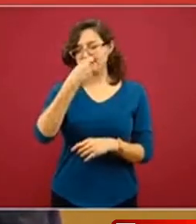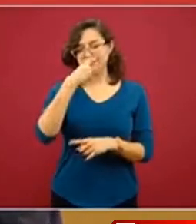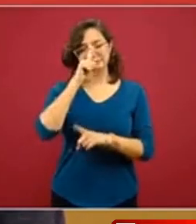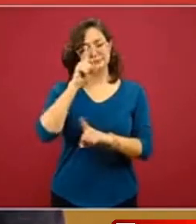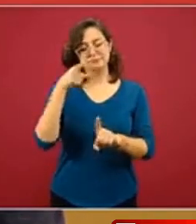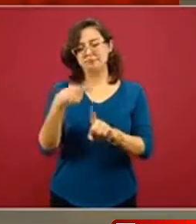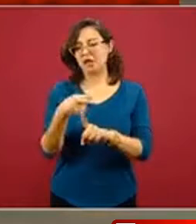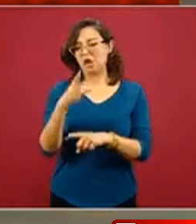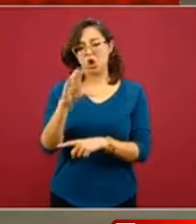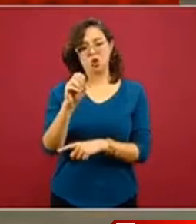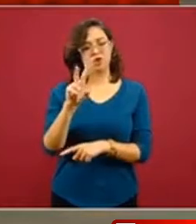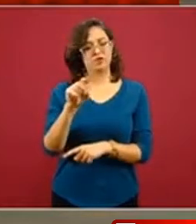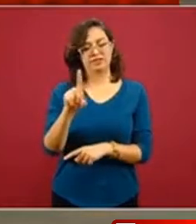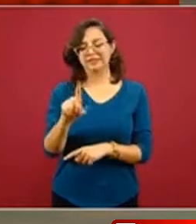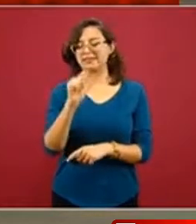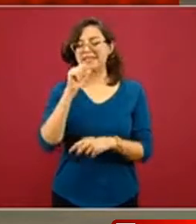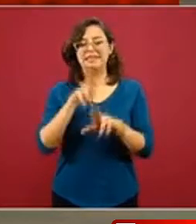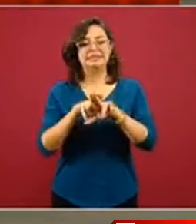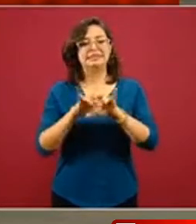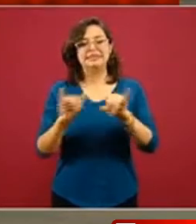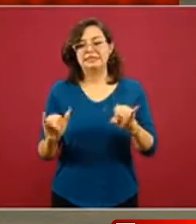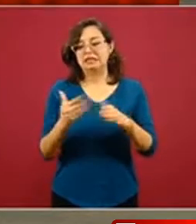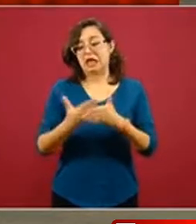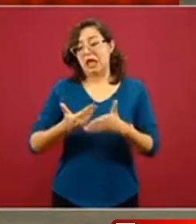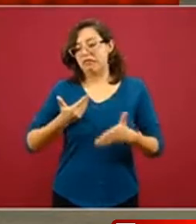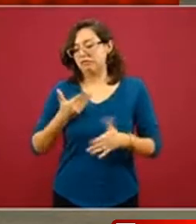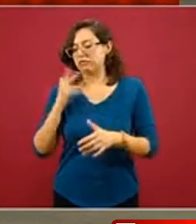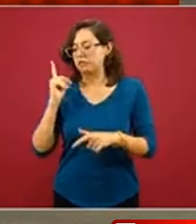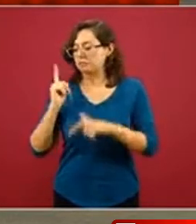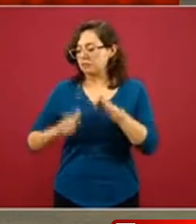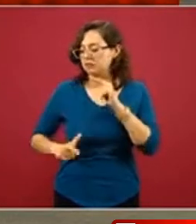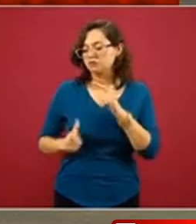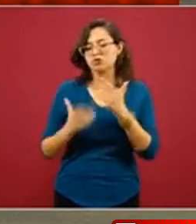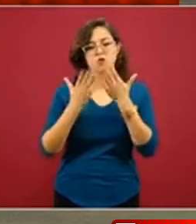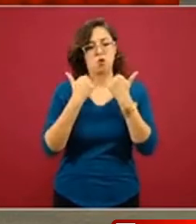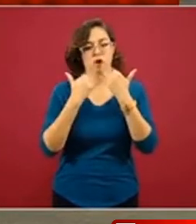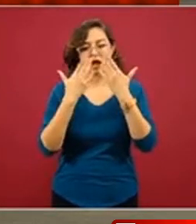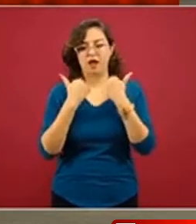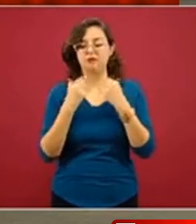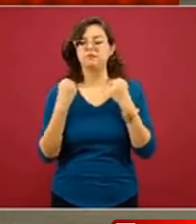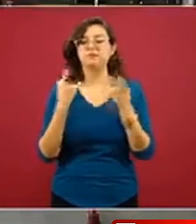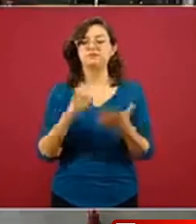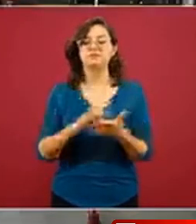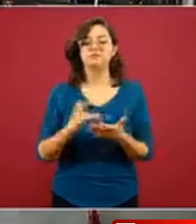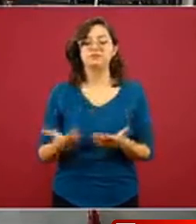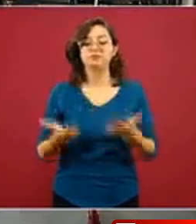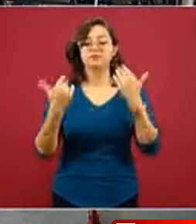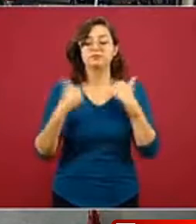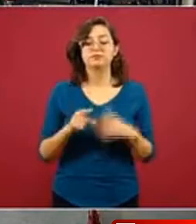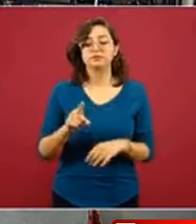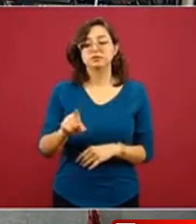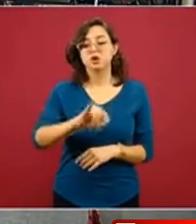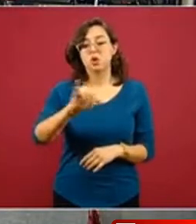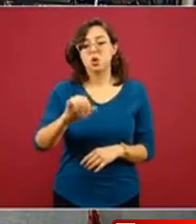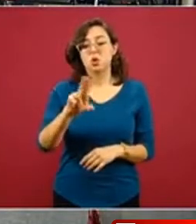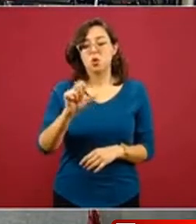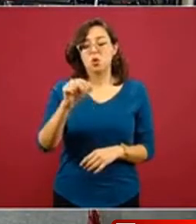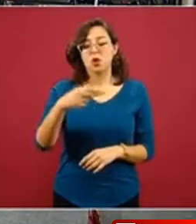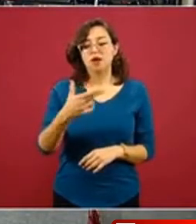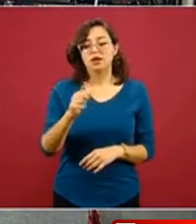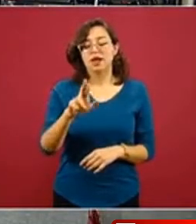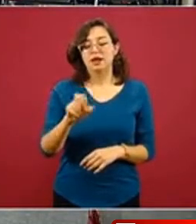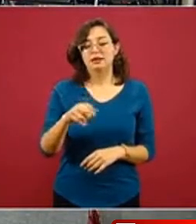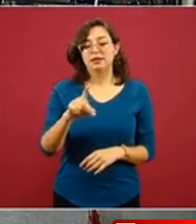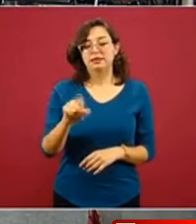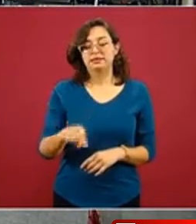COVID, ni tampoco medicamentos profilácticos para COVID-19. Muchas gracias, Juan Hernández y